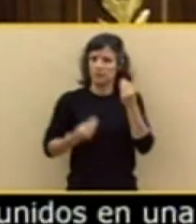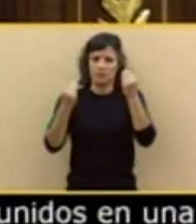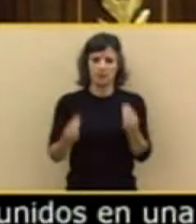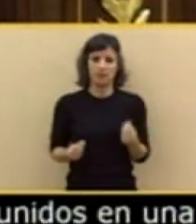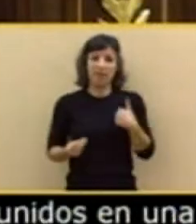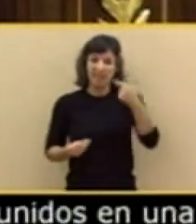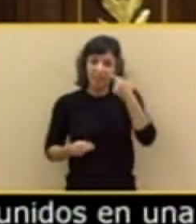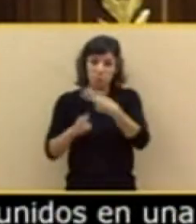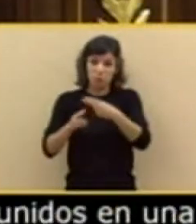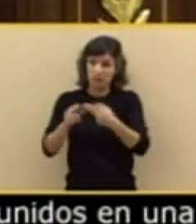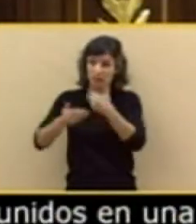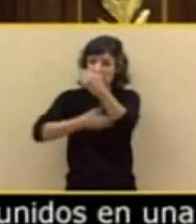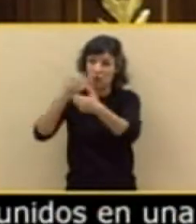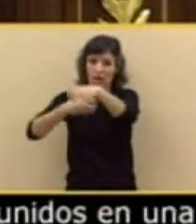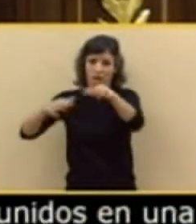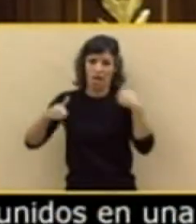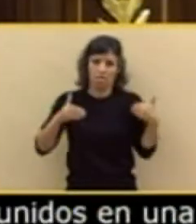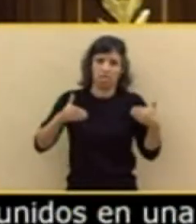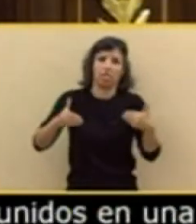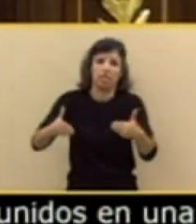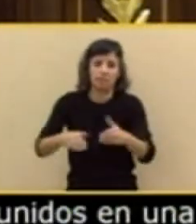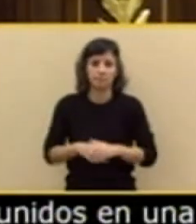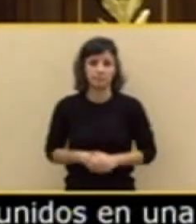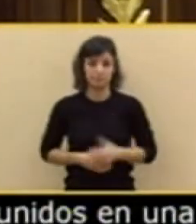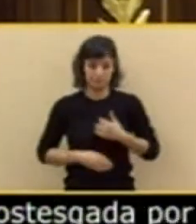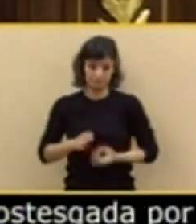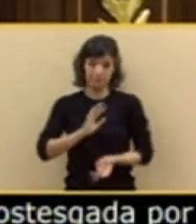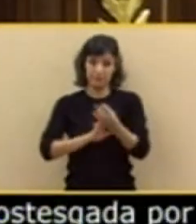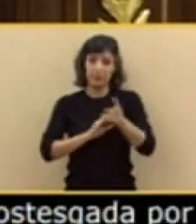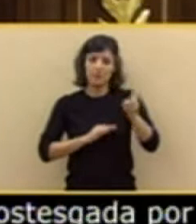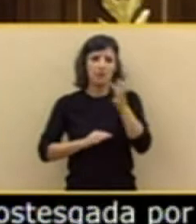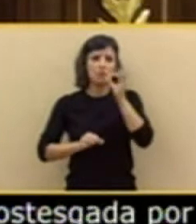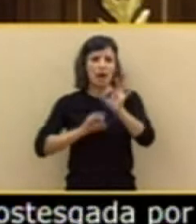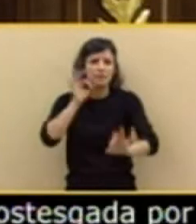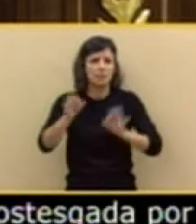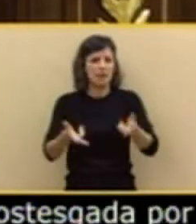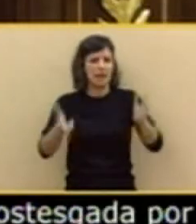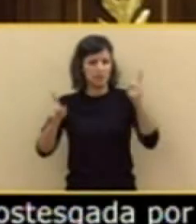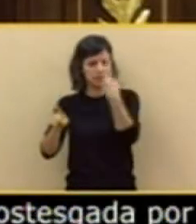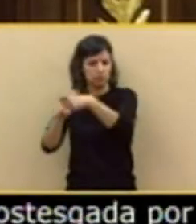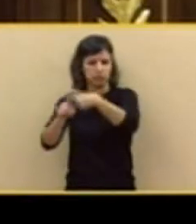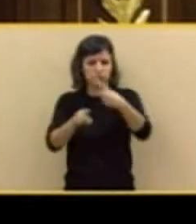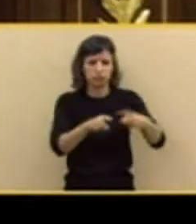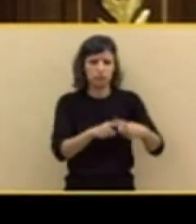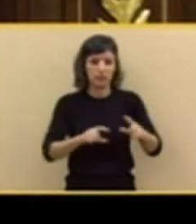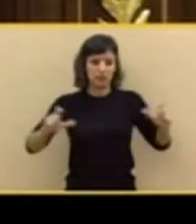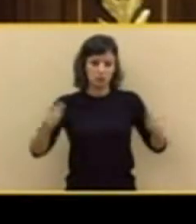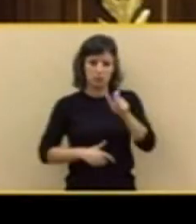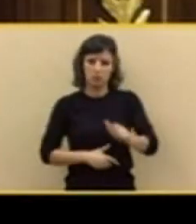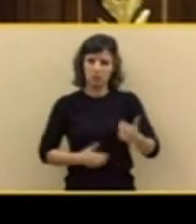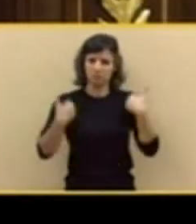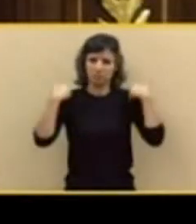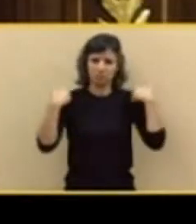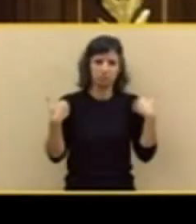¿ha ganado la moción de censura Pablo Casado? Luego hay otros que dicen que le ha ganado Pedro Sánchez. Que, bueno, ya veremos también qué